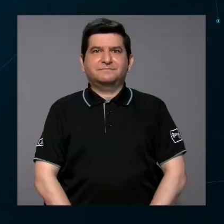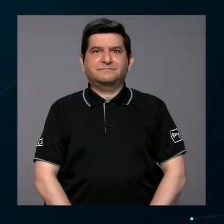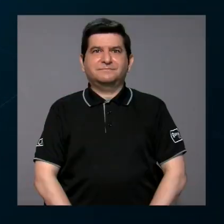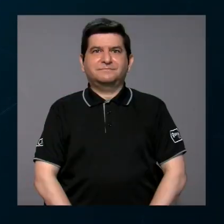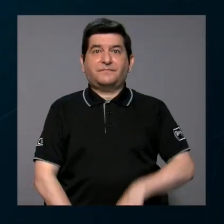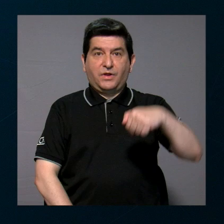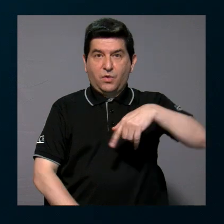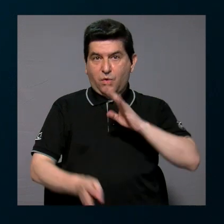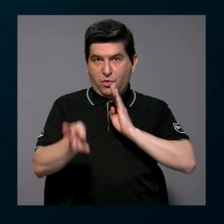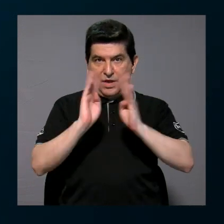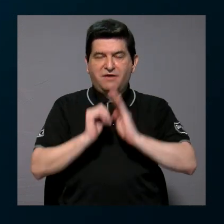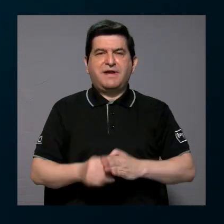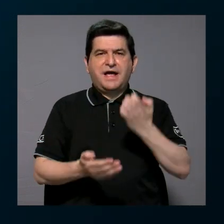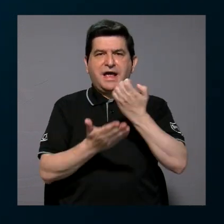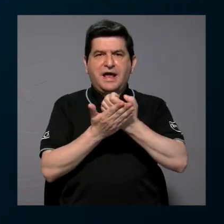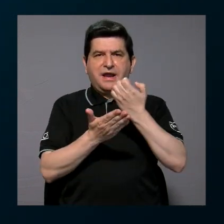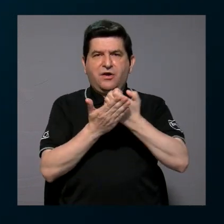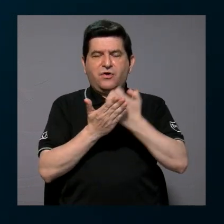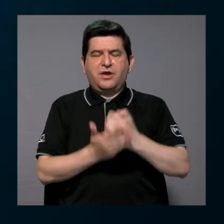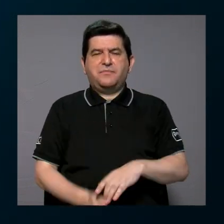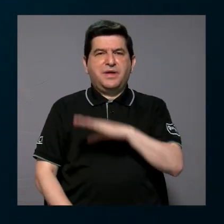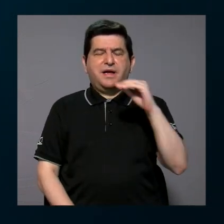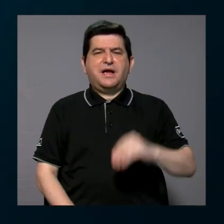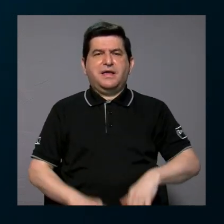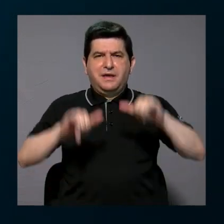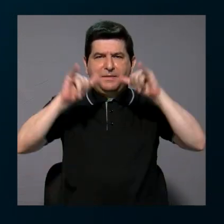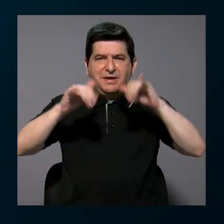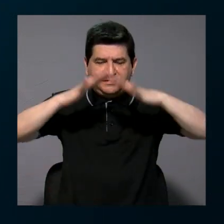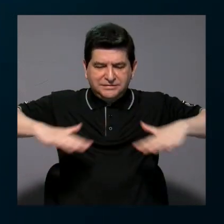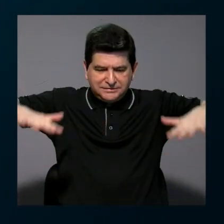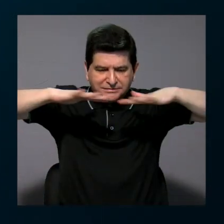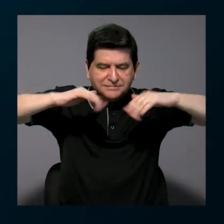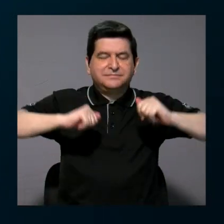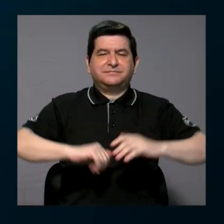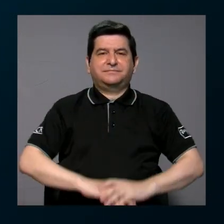Hoy hablaremos de la economía en la conservación ambiental.